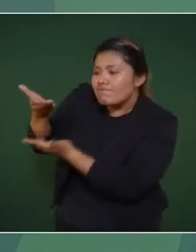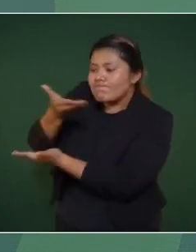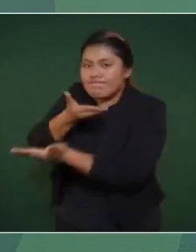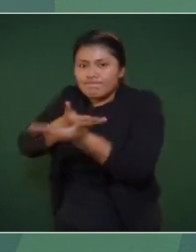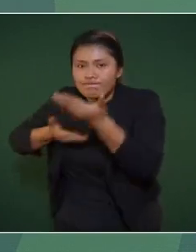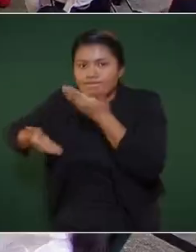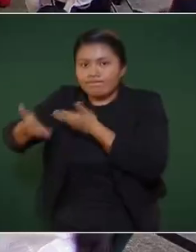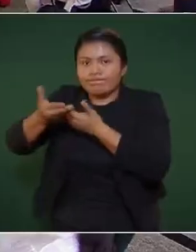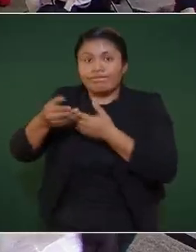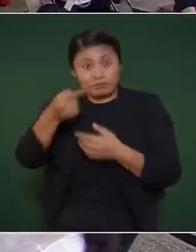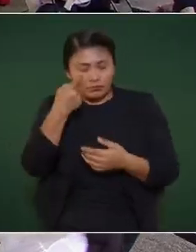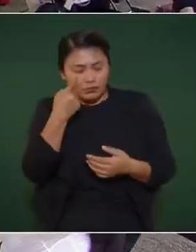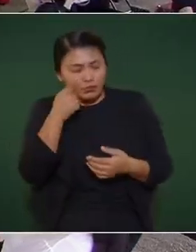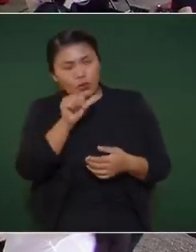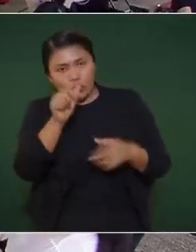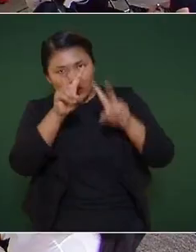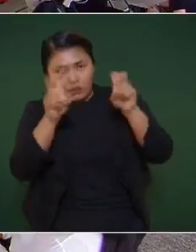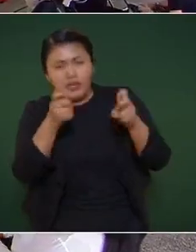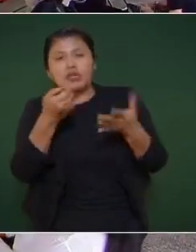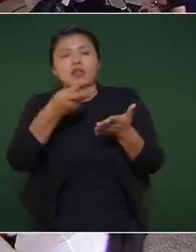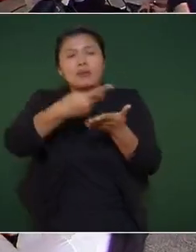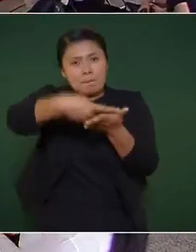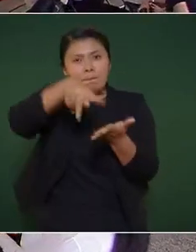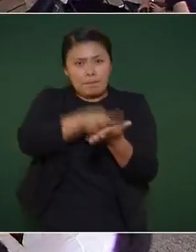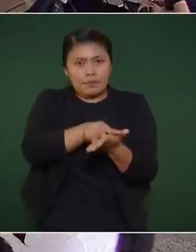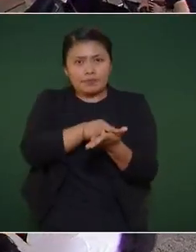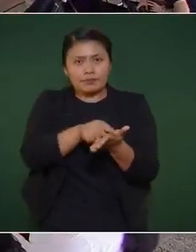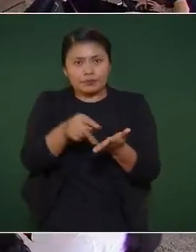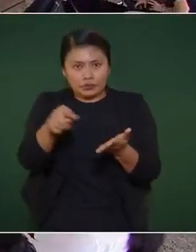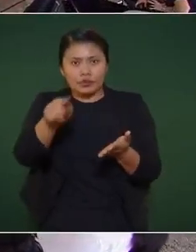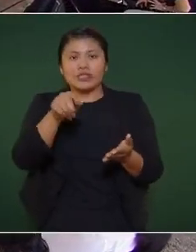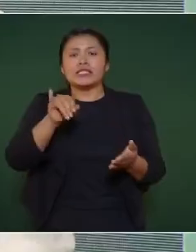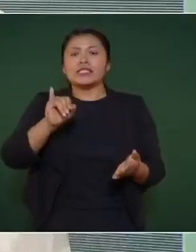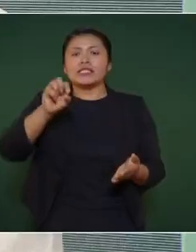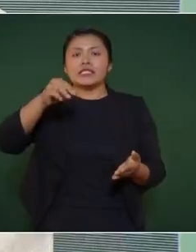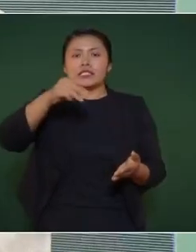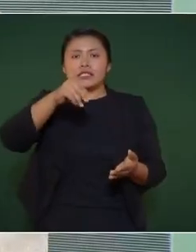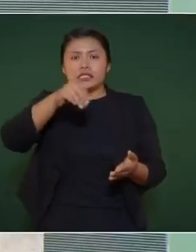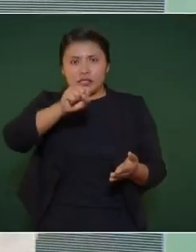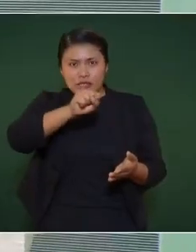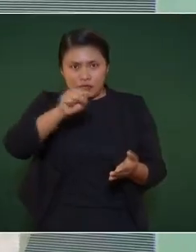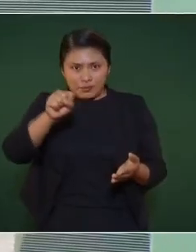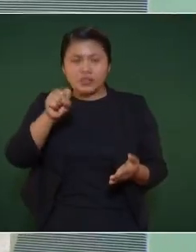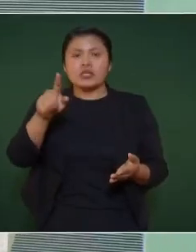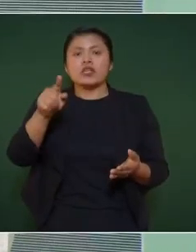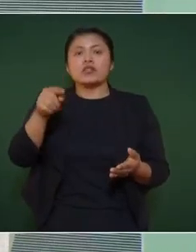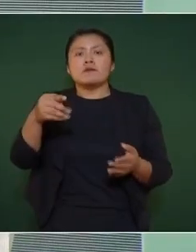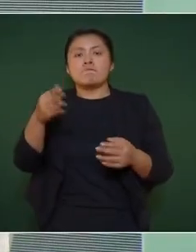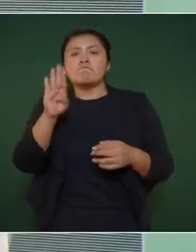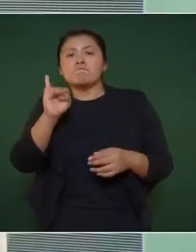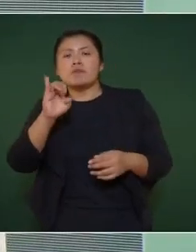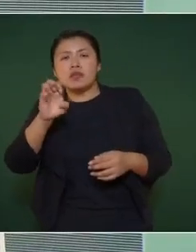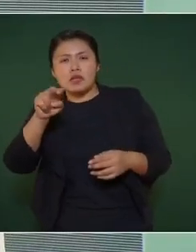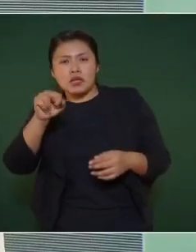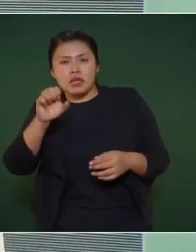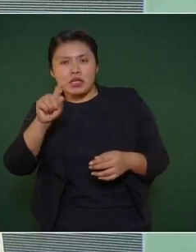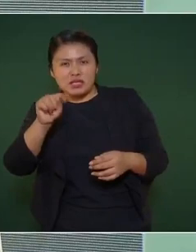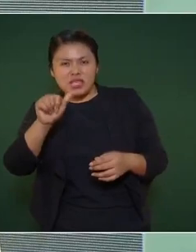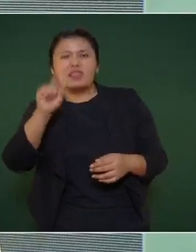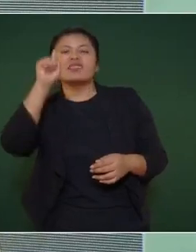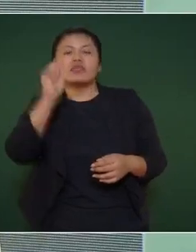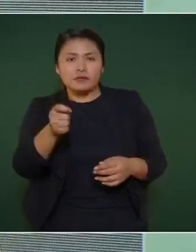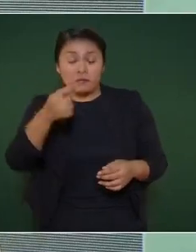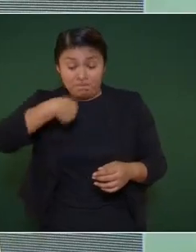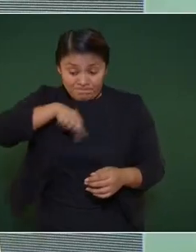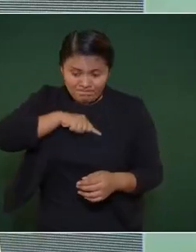de la basificación, solo este programa INS Bienestar significa basificar a